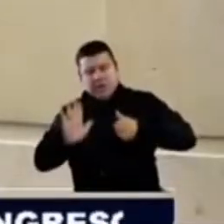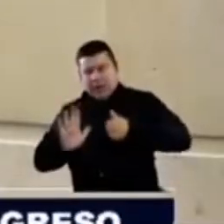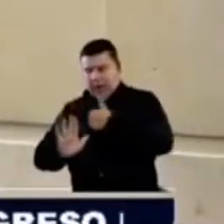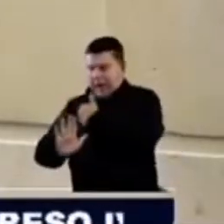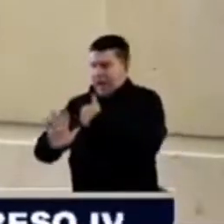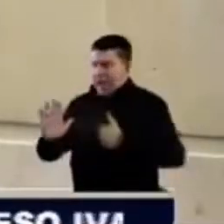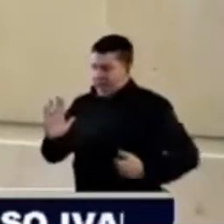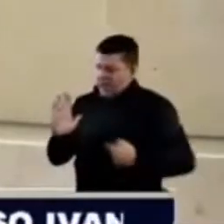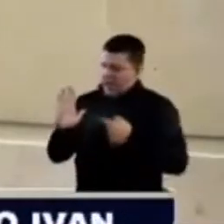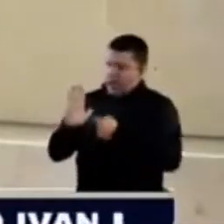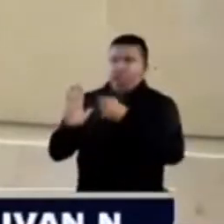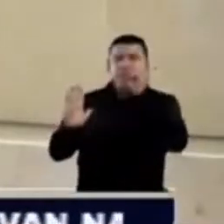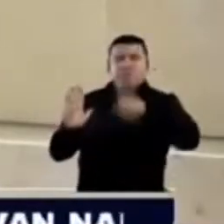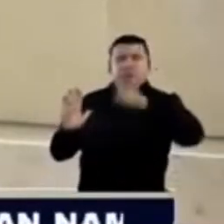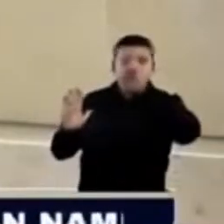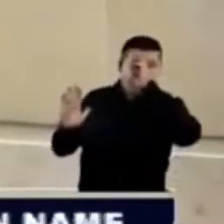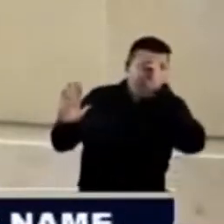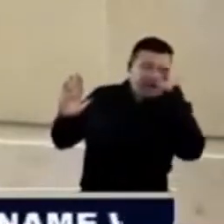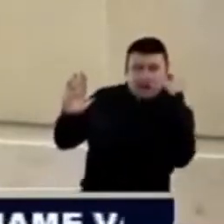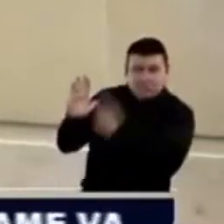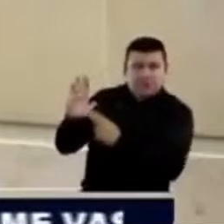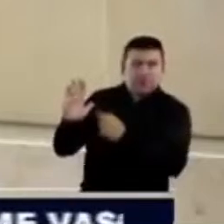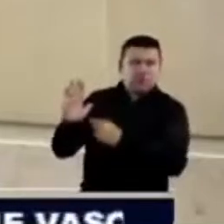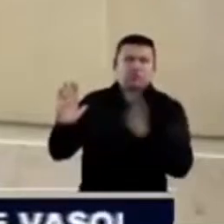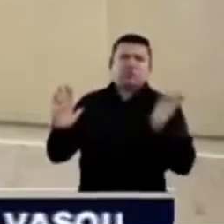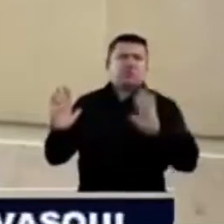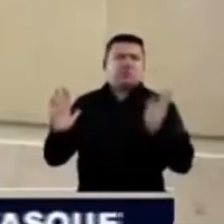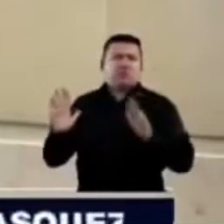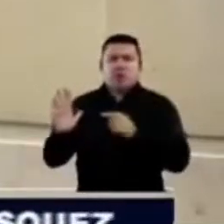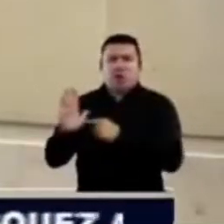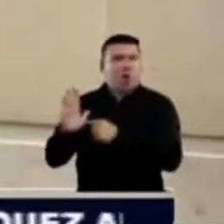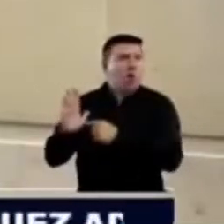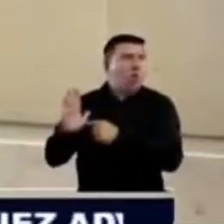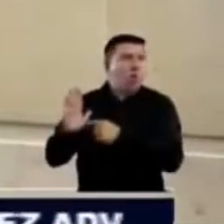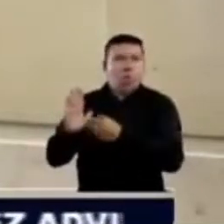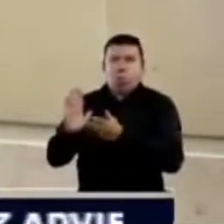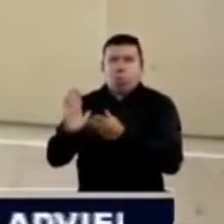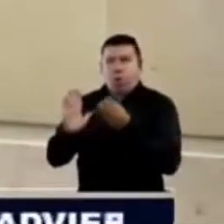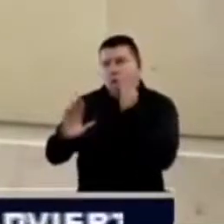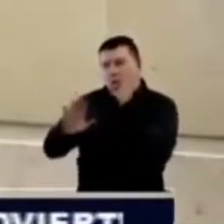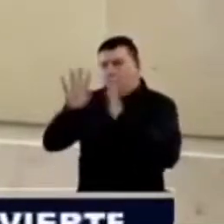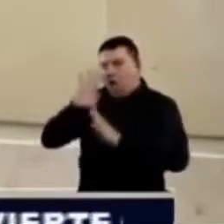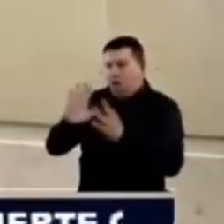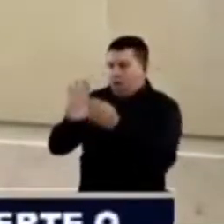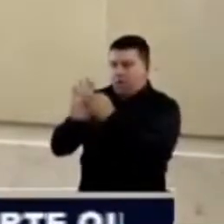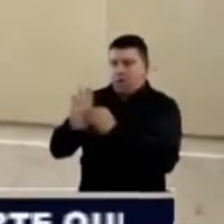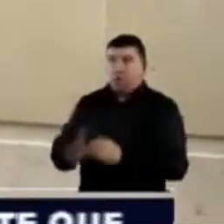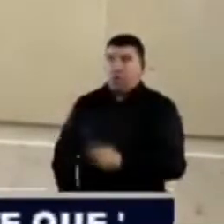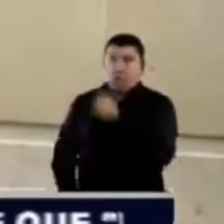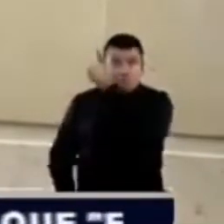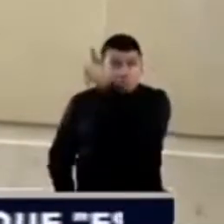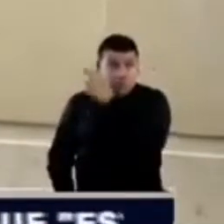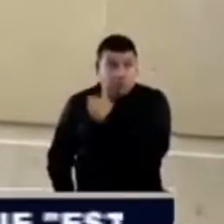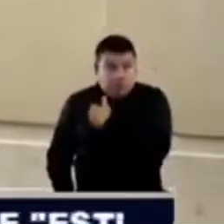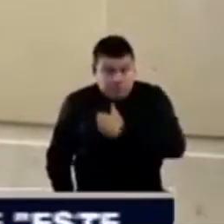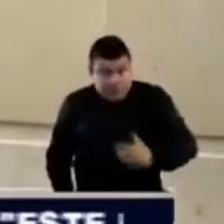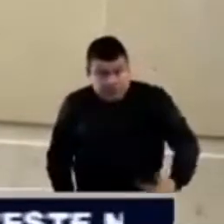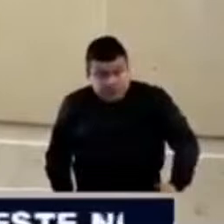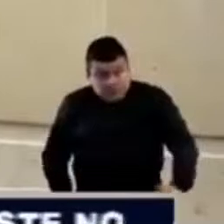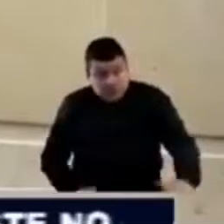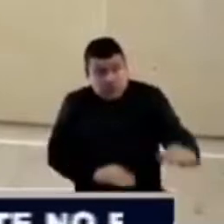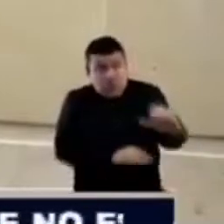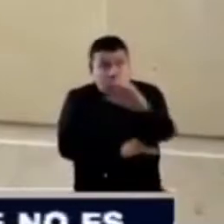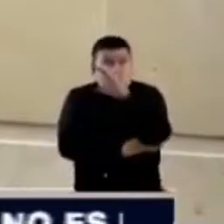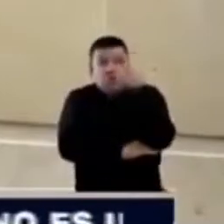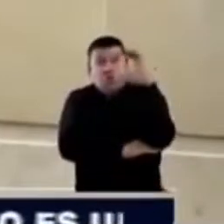debe respetarlo y no envilecerlo. Usted es el presidente de Colombia,